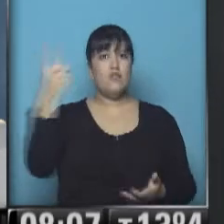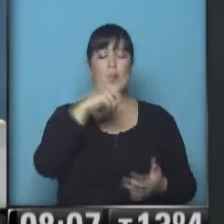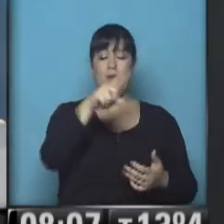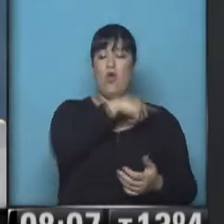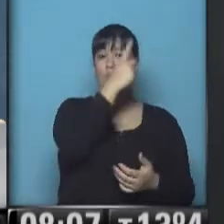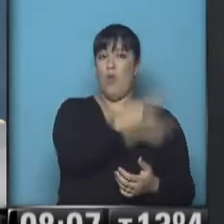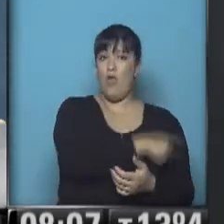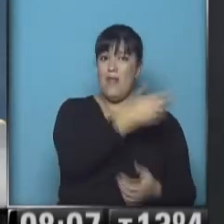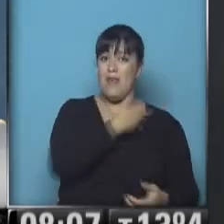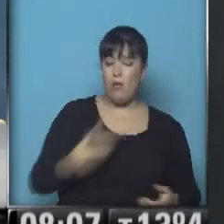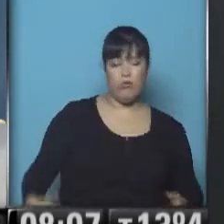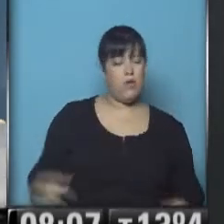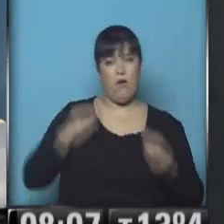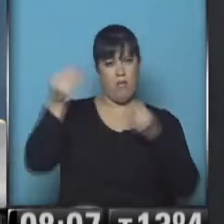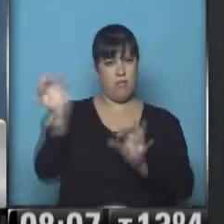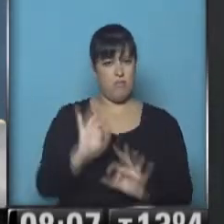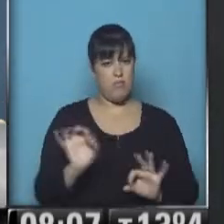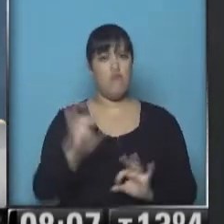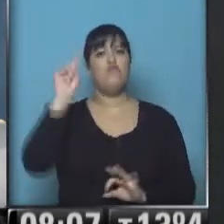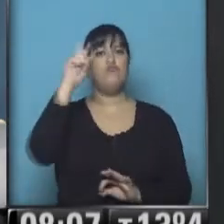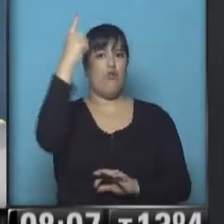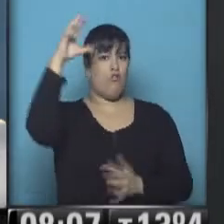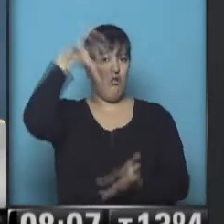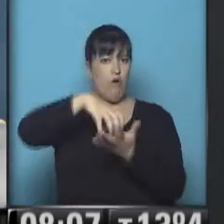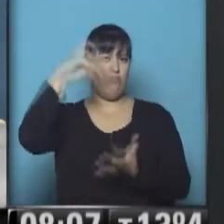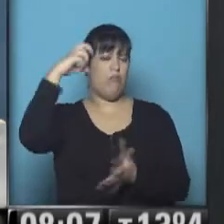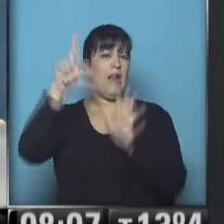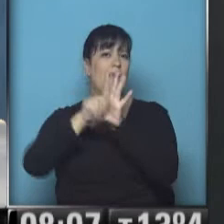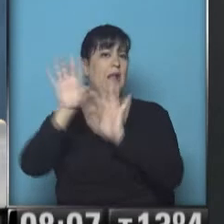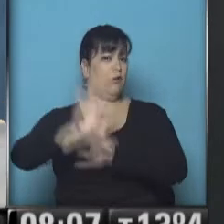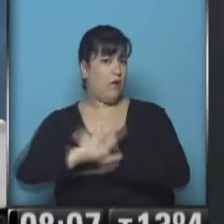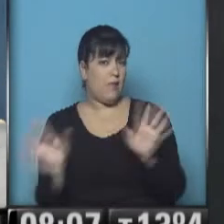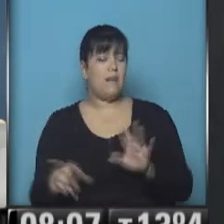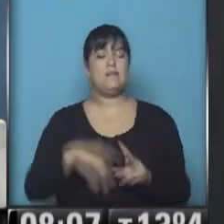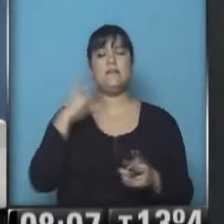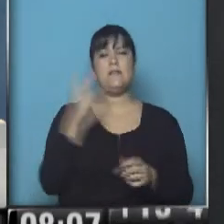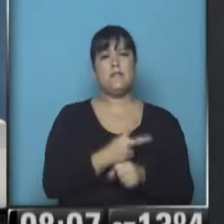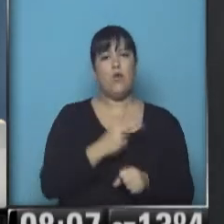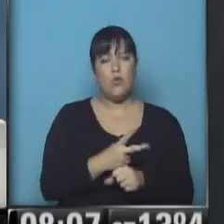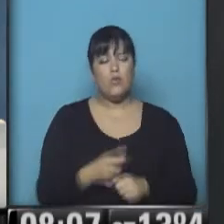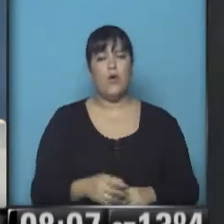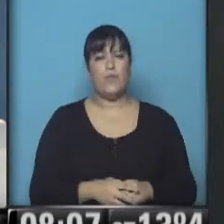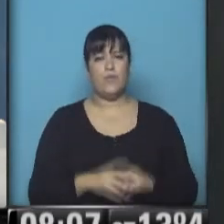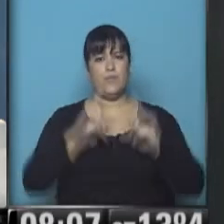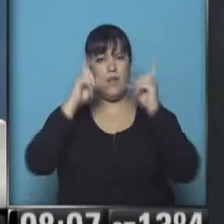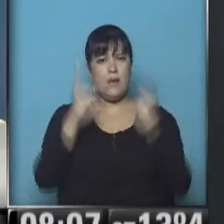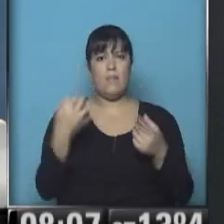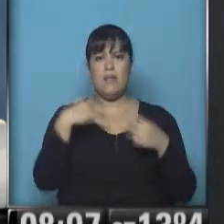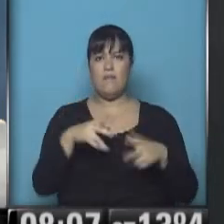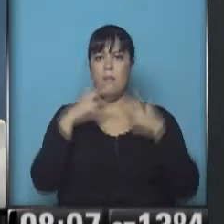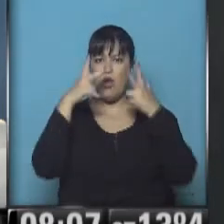Poder Ejecutivo de la Nación. Lo hemos manifestado públicamente. En segundo lugar, también tenemos que decir